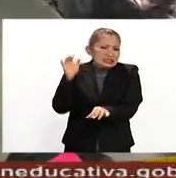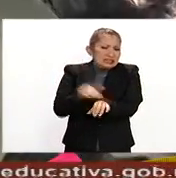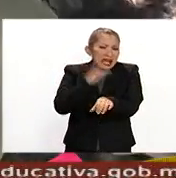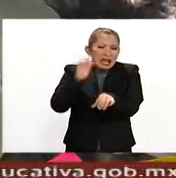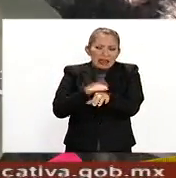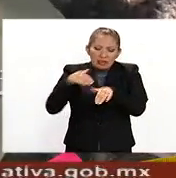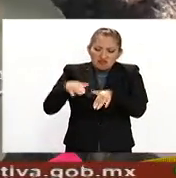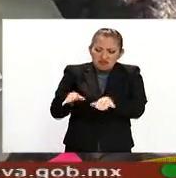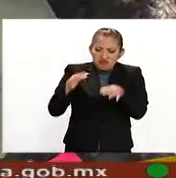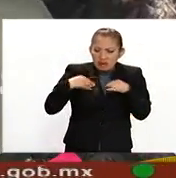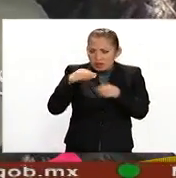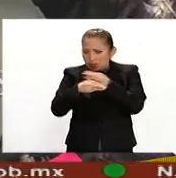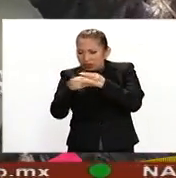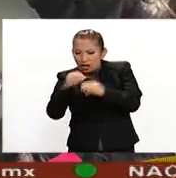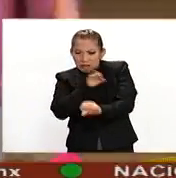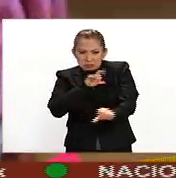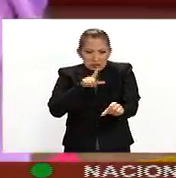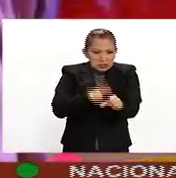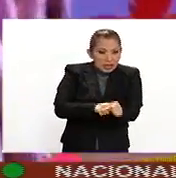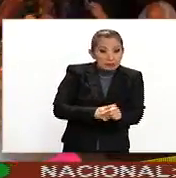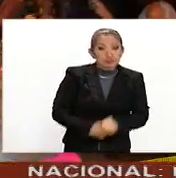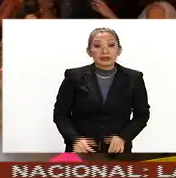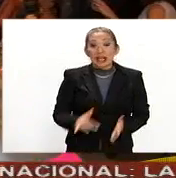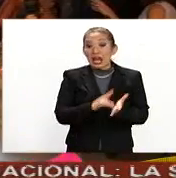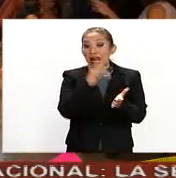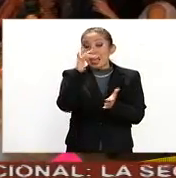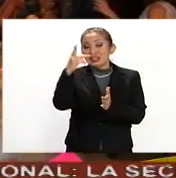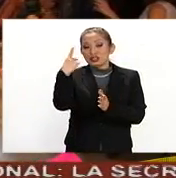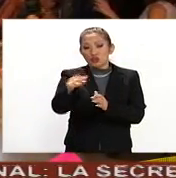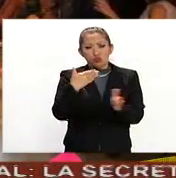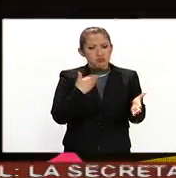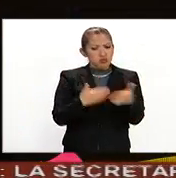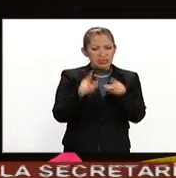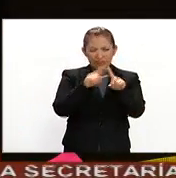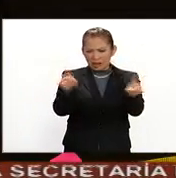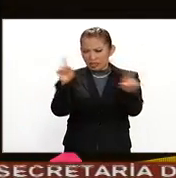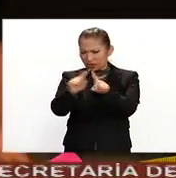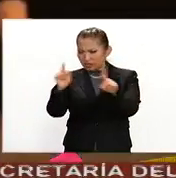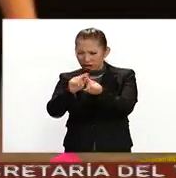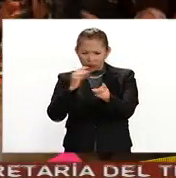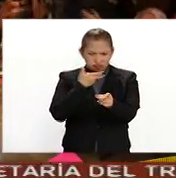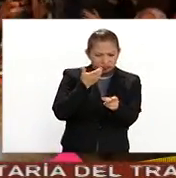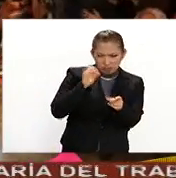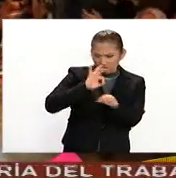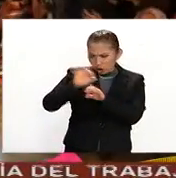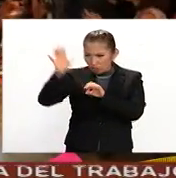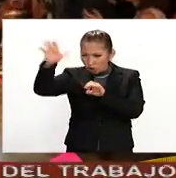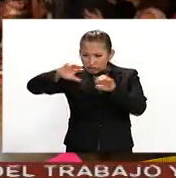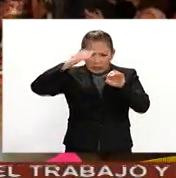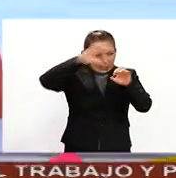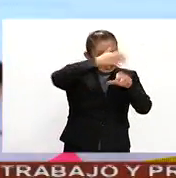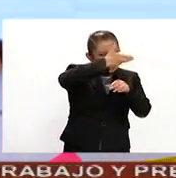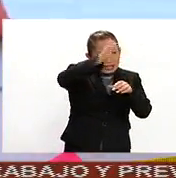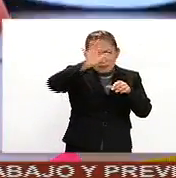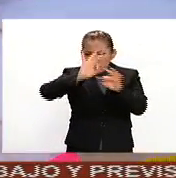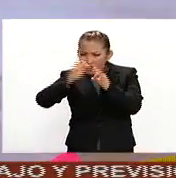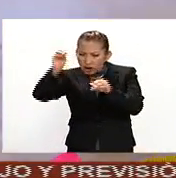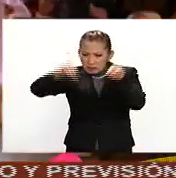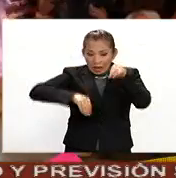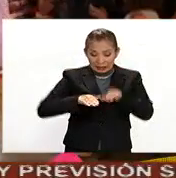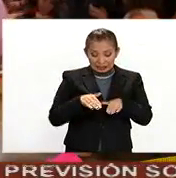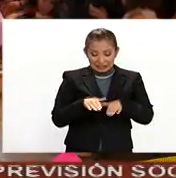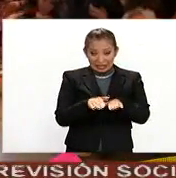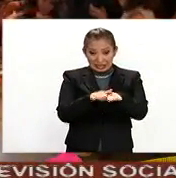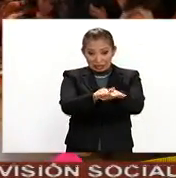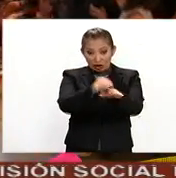técnicas de tejido y materiales exclusivos. Gracias a su versatilidad y adaptabilidad a todos los climas y formas, el tejido de